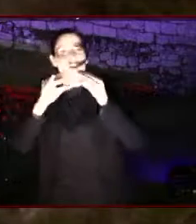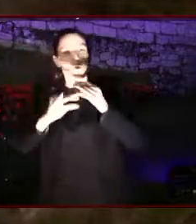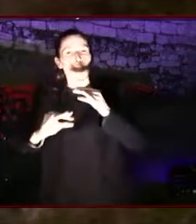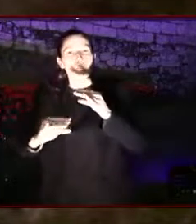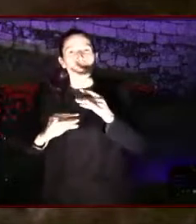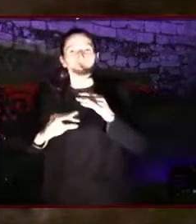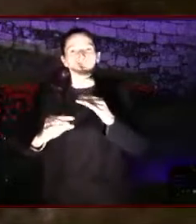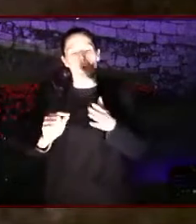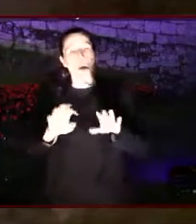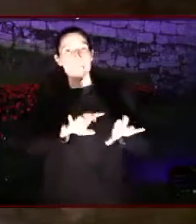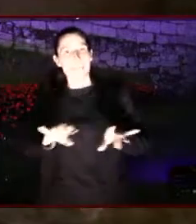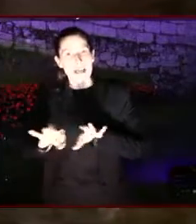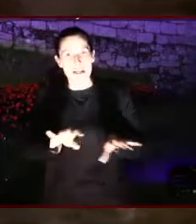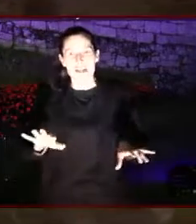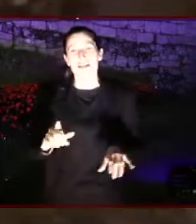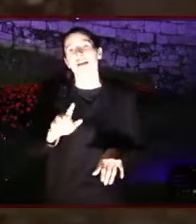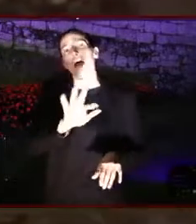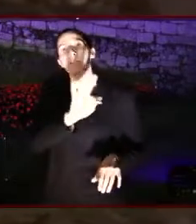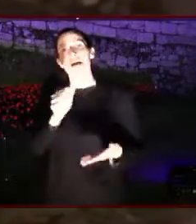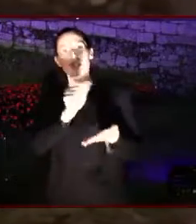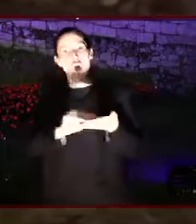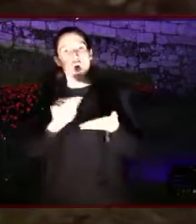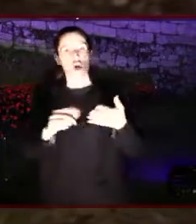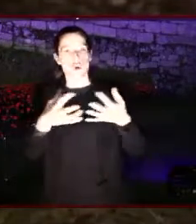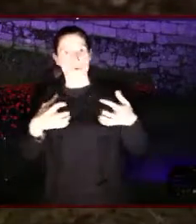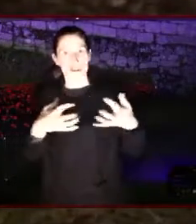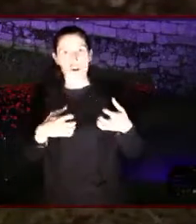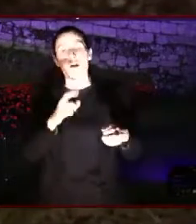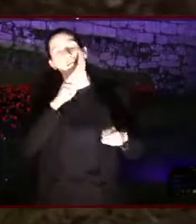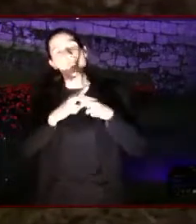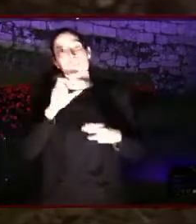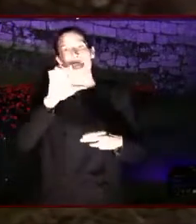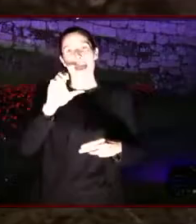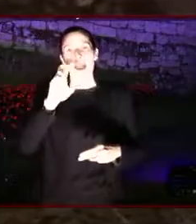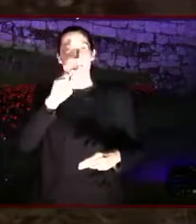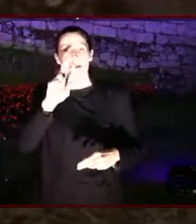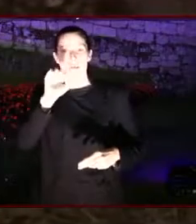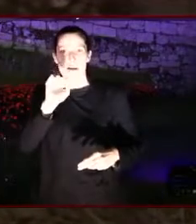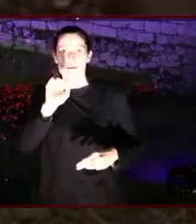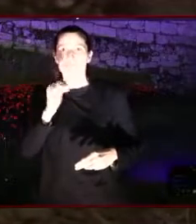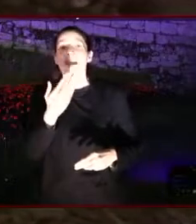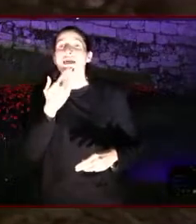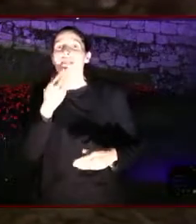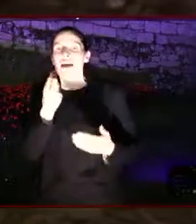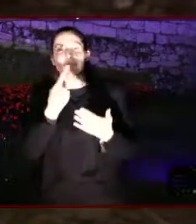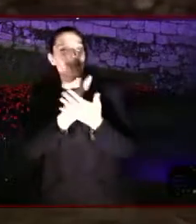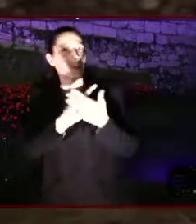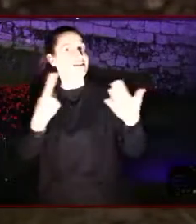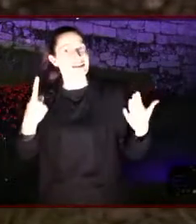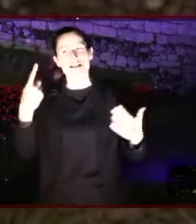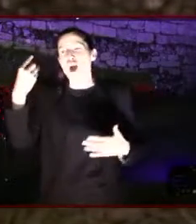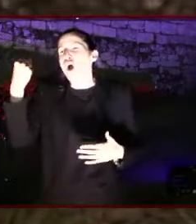e compositora chamada Eva. Eva, cos seus 16 anos, é a máis nova das